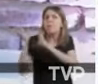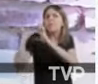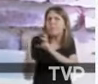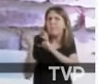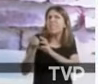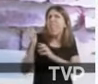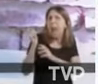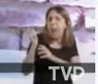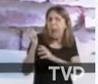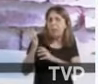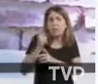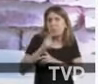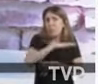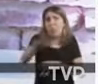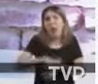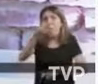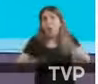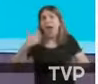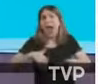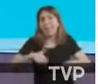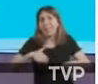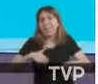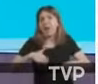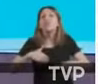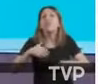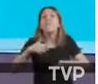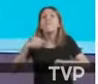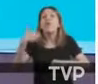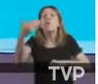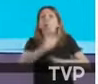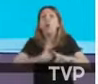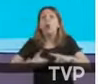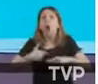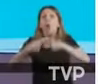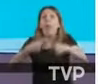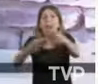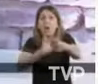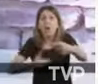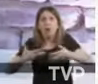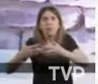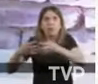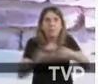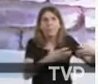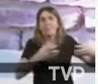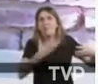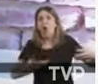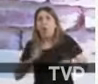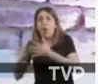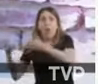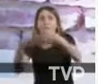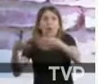este gobierno, sino de todo el pueblo argentino y de los gobiernos que vienen. Entonces, lo mínimo que hay que esperar y